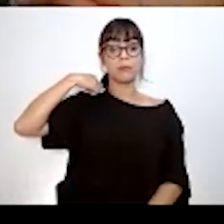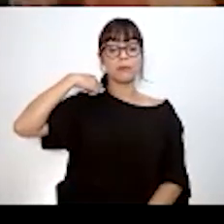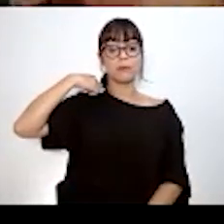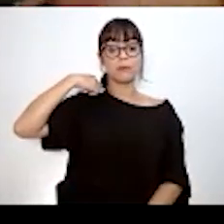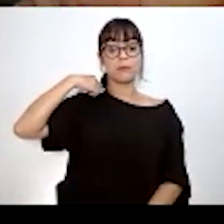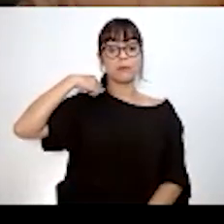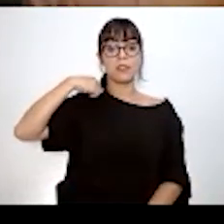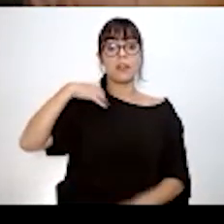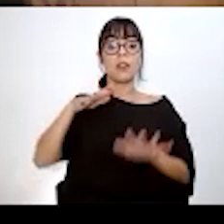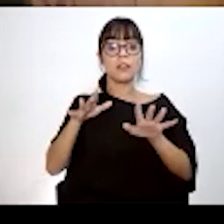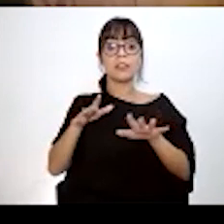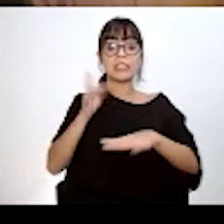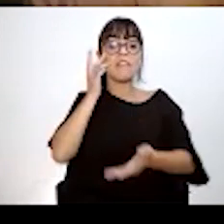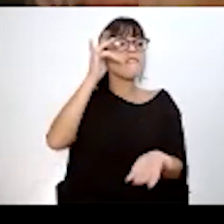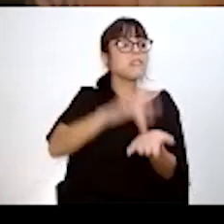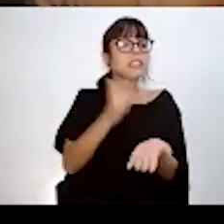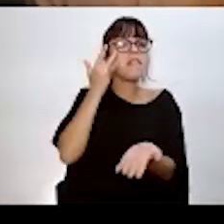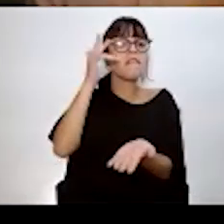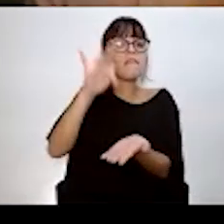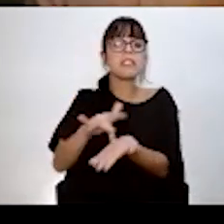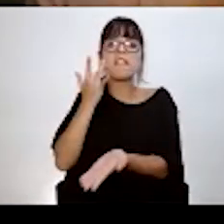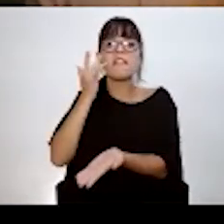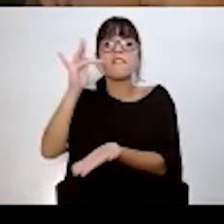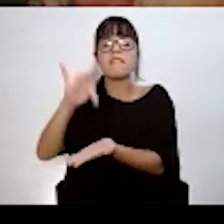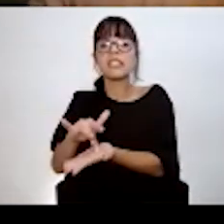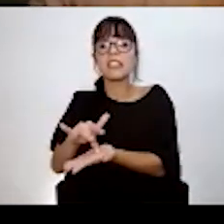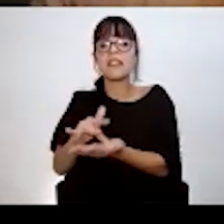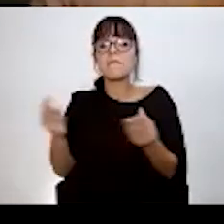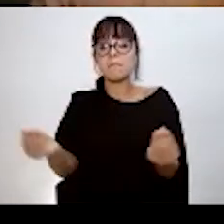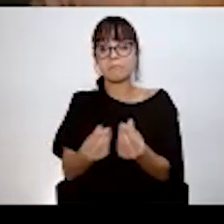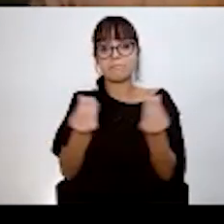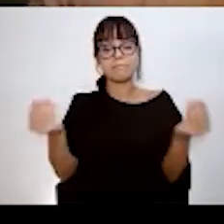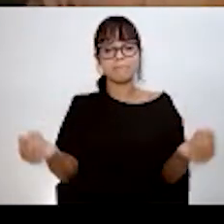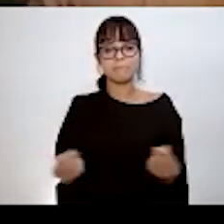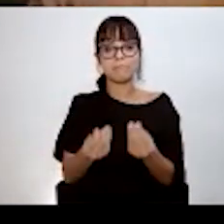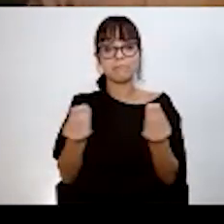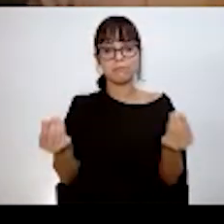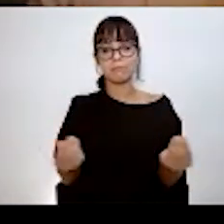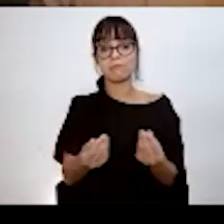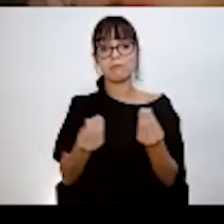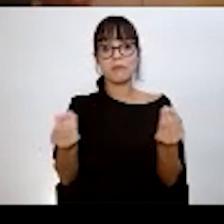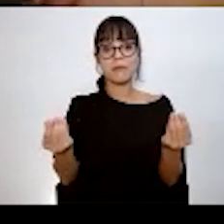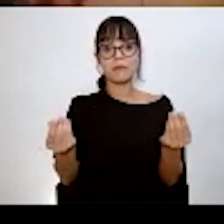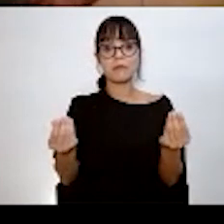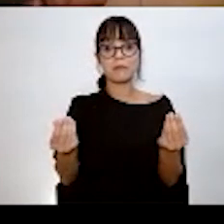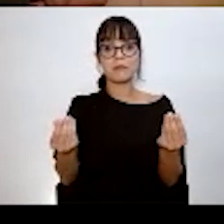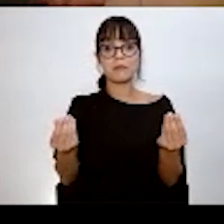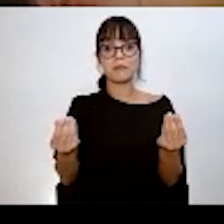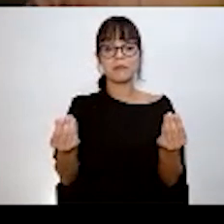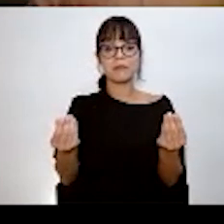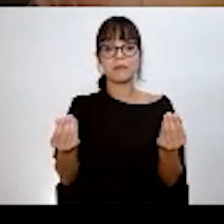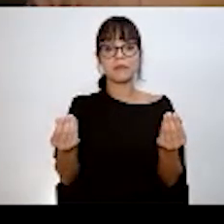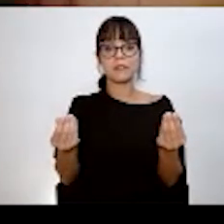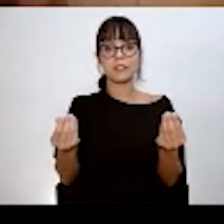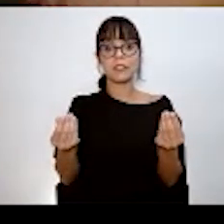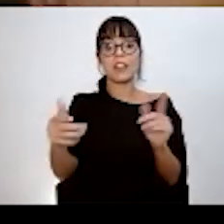anexo continuo de fechas que no venían a cuestionar ni a invalidar ese marco general